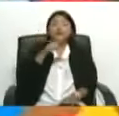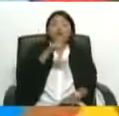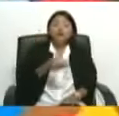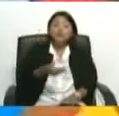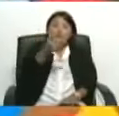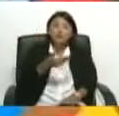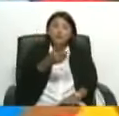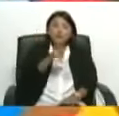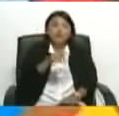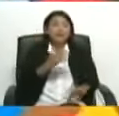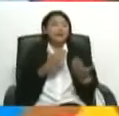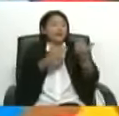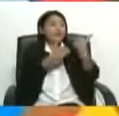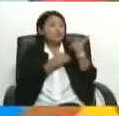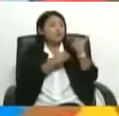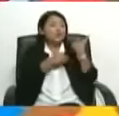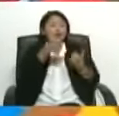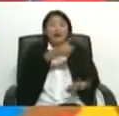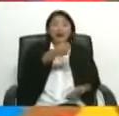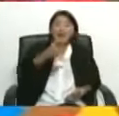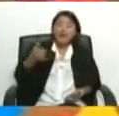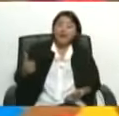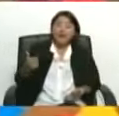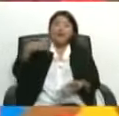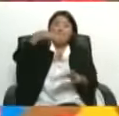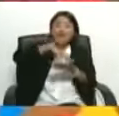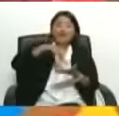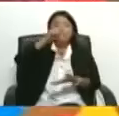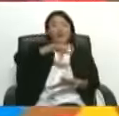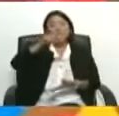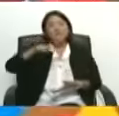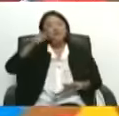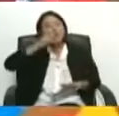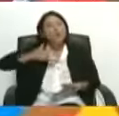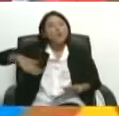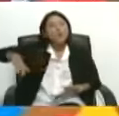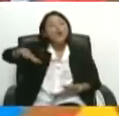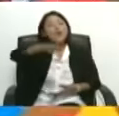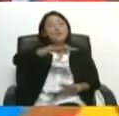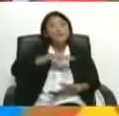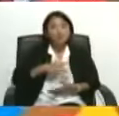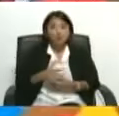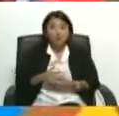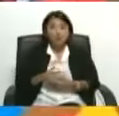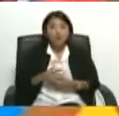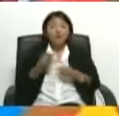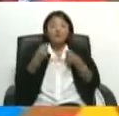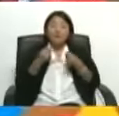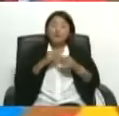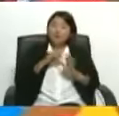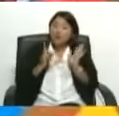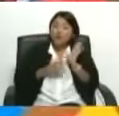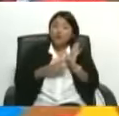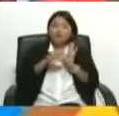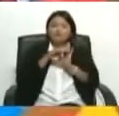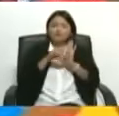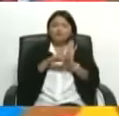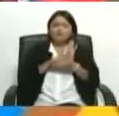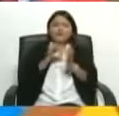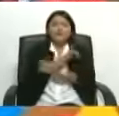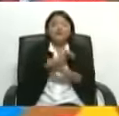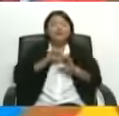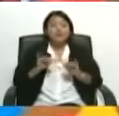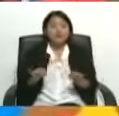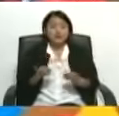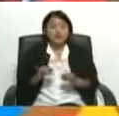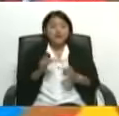en la corresponsabilidad entre Estado y la sociedad civil para dar cumplimiento a los principios de